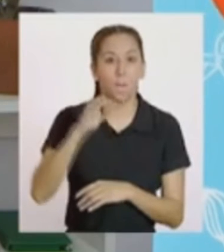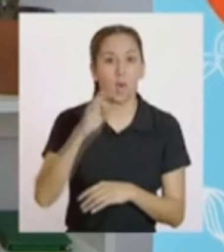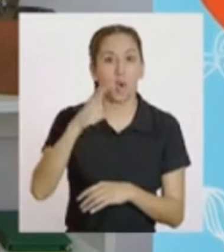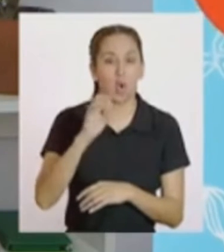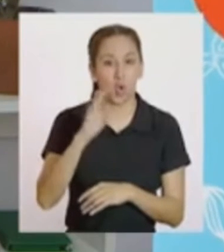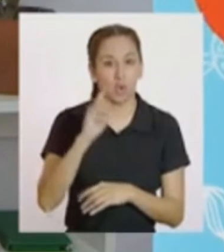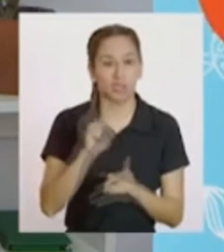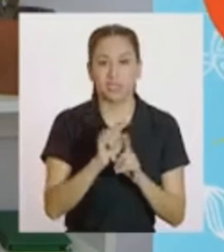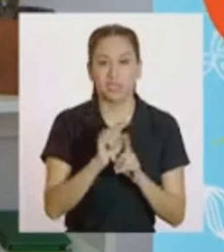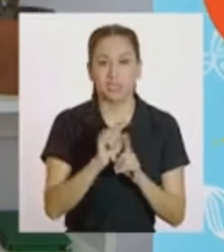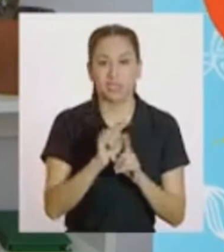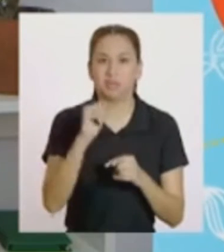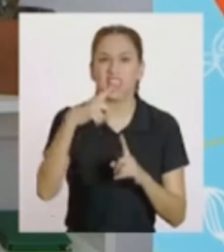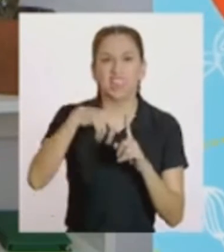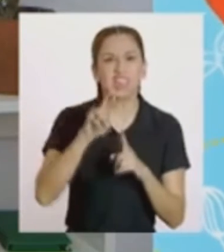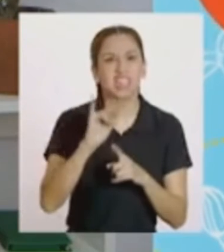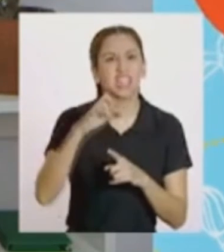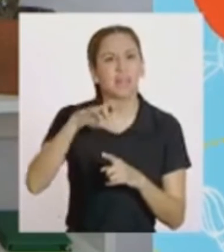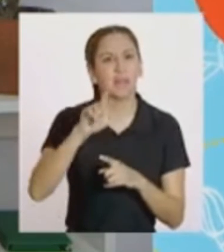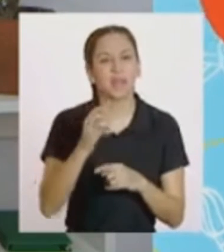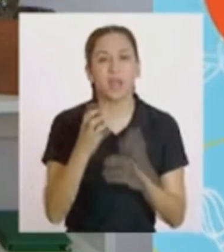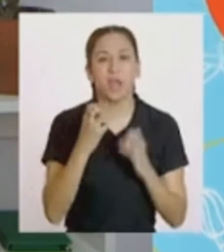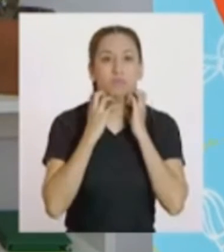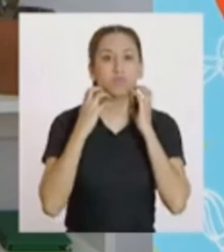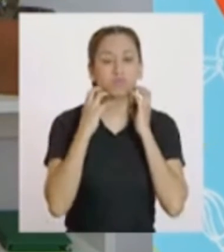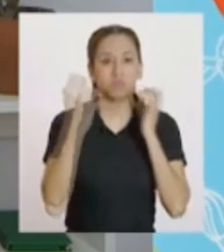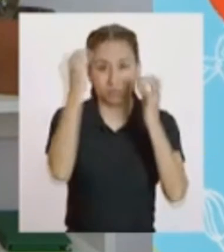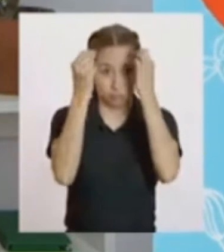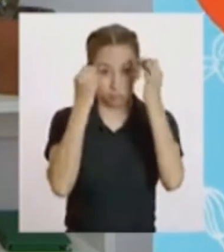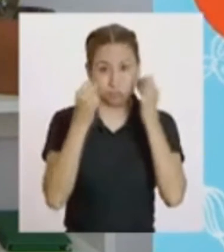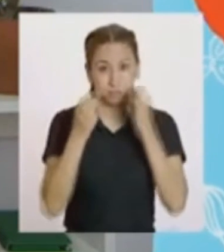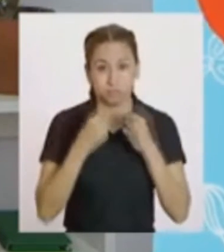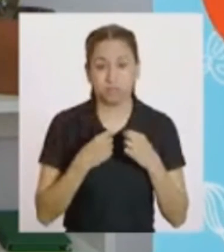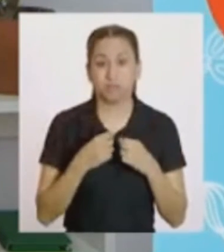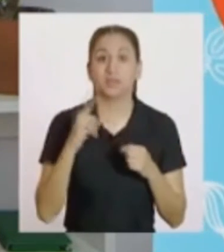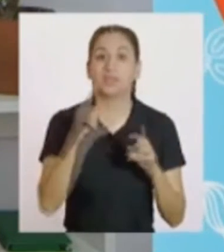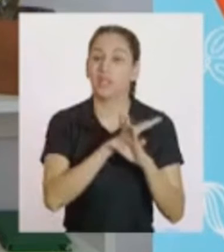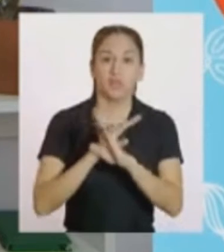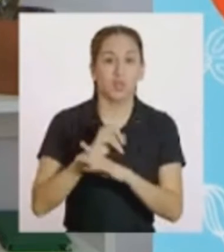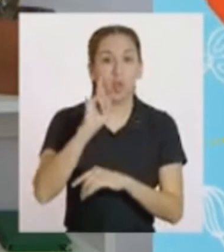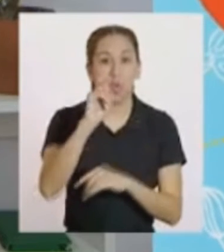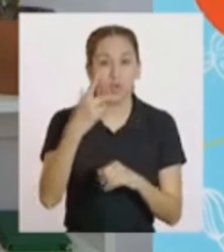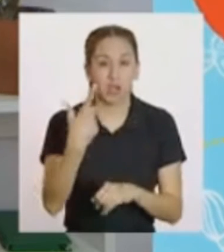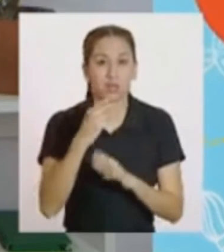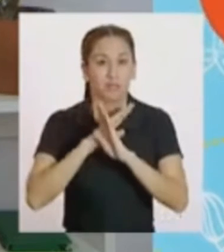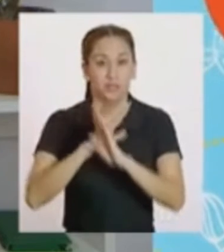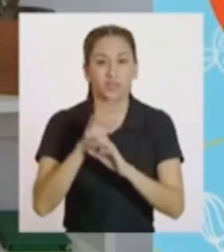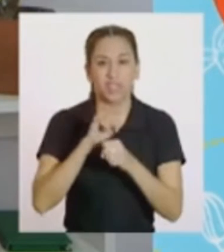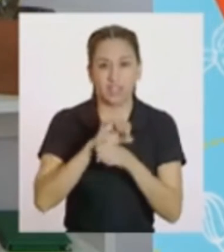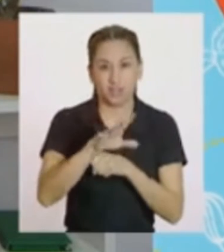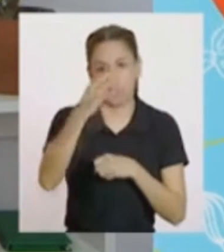primera dosis de la triple, que es la triple, cubre sarampión, paperas y rubiola. Una dosis contra la varicela y una dosis